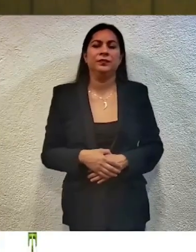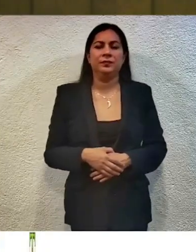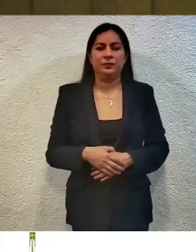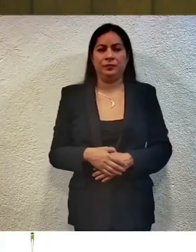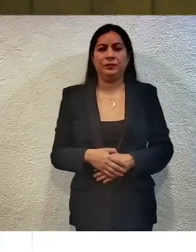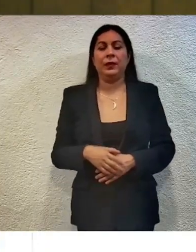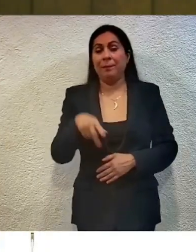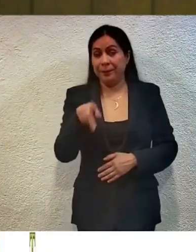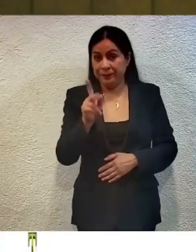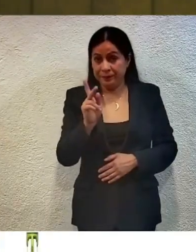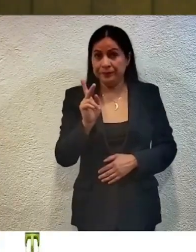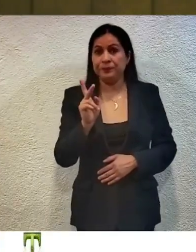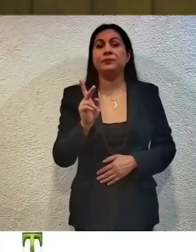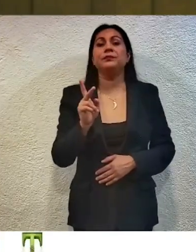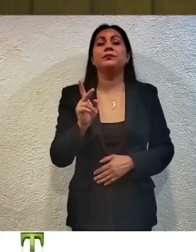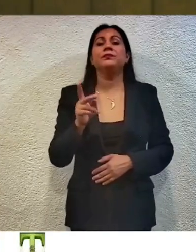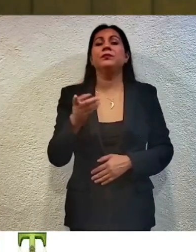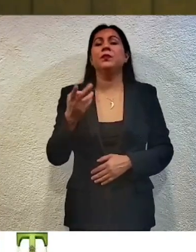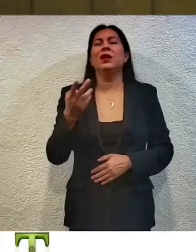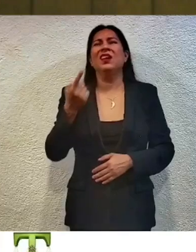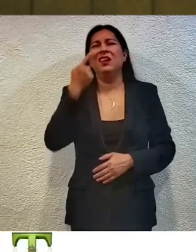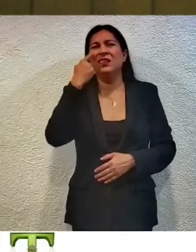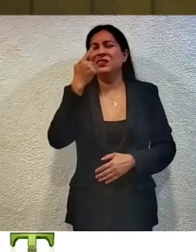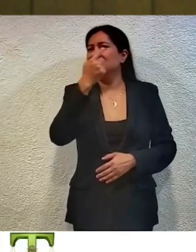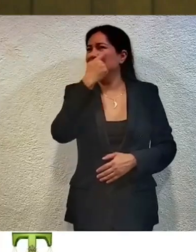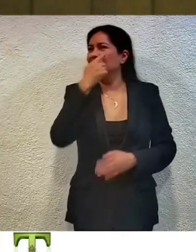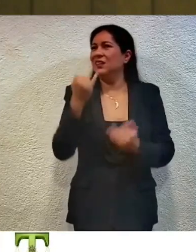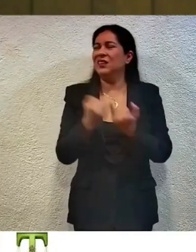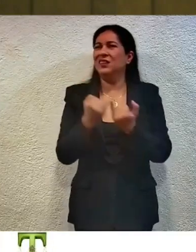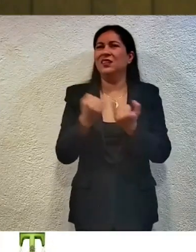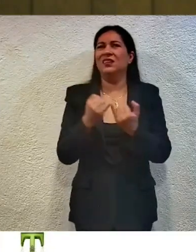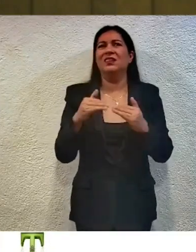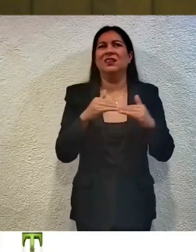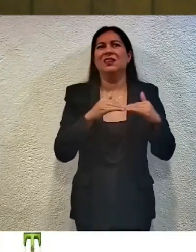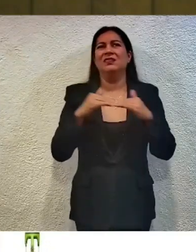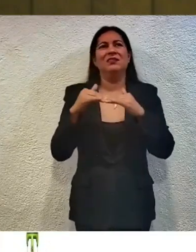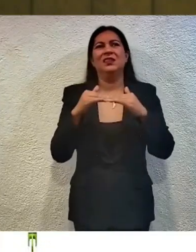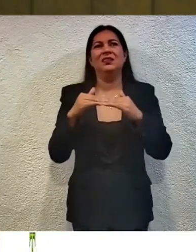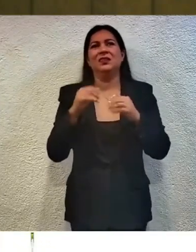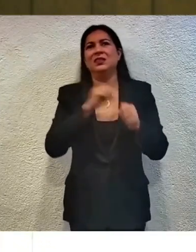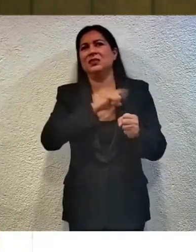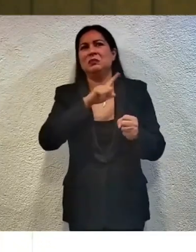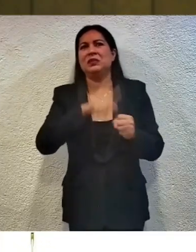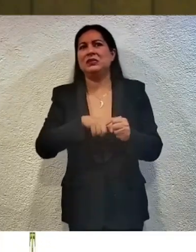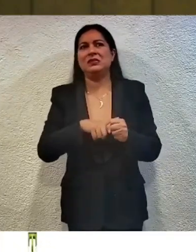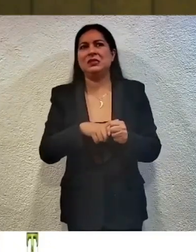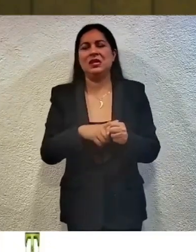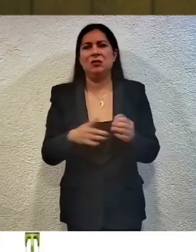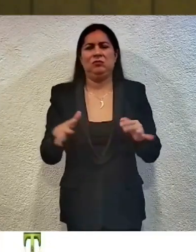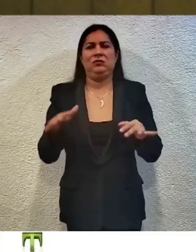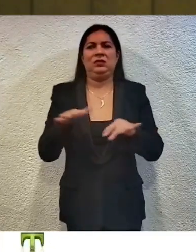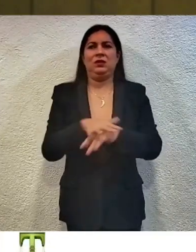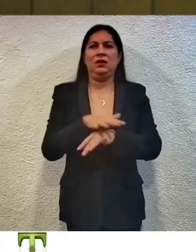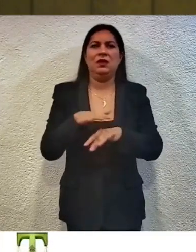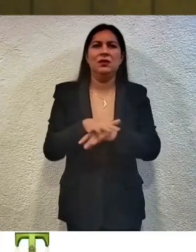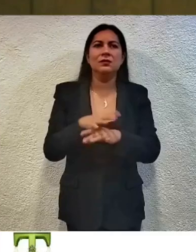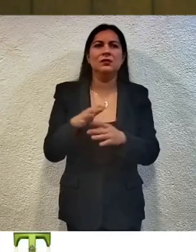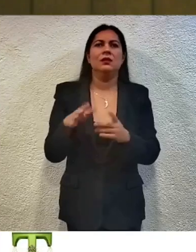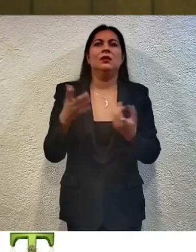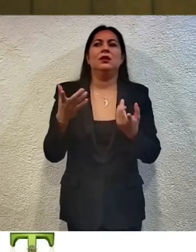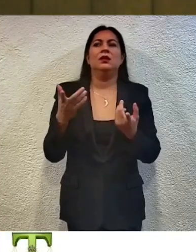Sin embargo, aplicar esta perspectiva en un caso particular no se traduce en que el